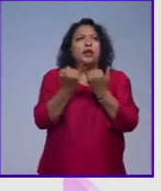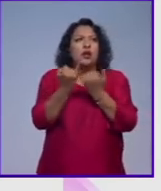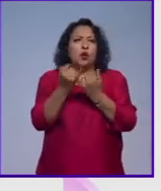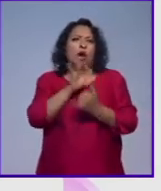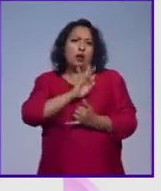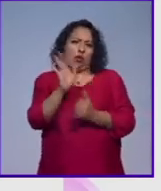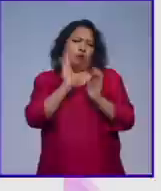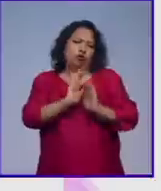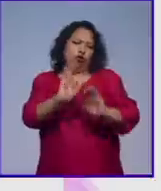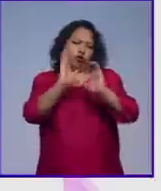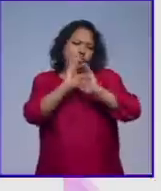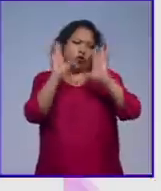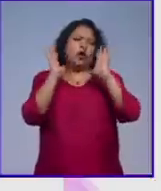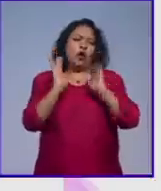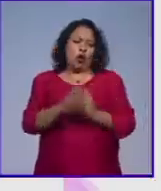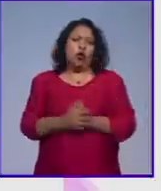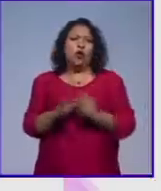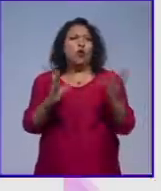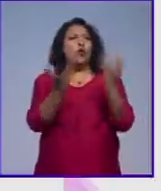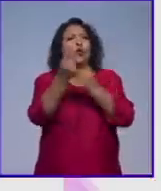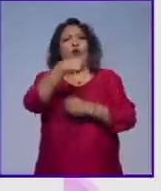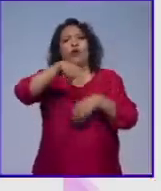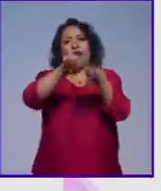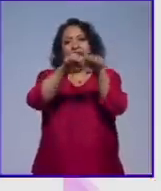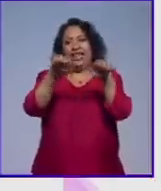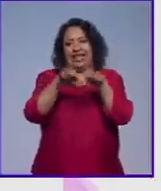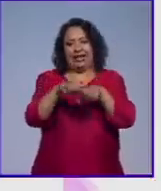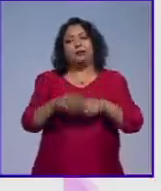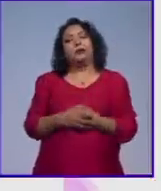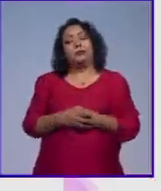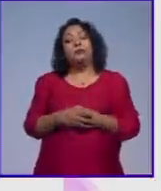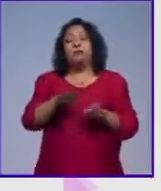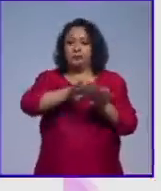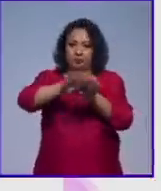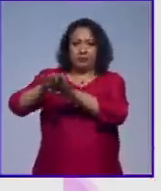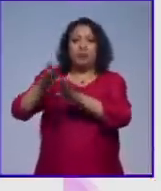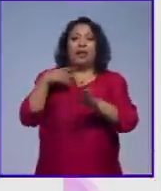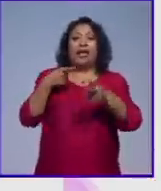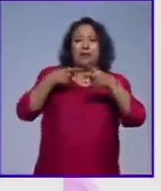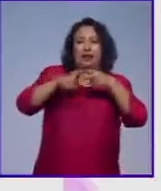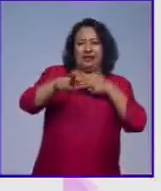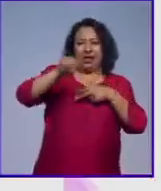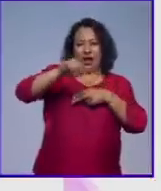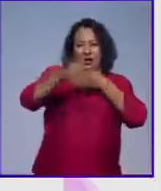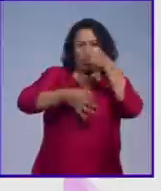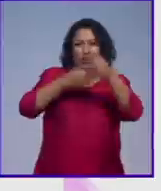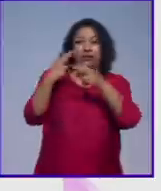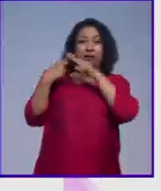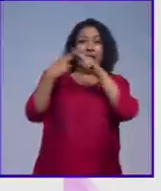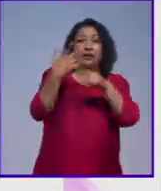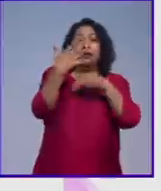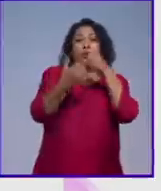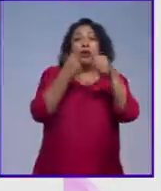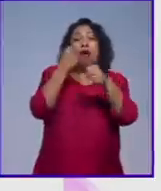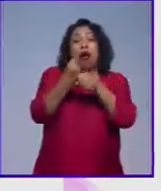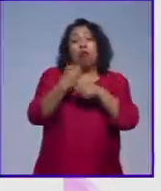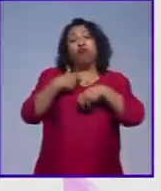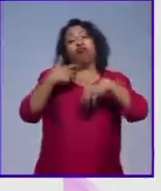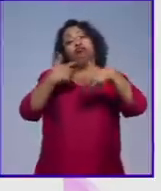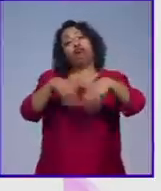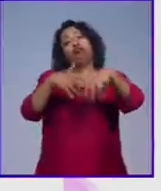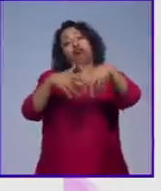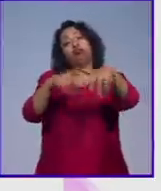¿te parece? Los Borbotones con el staff. Y ya lo anticipábamos al inicio de este programa, a 50 años del movimiento estudiantil,